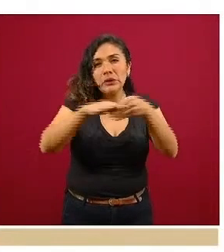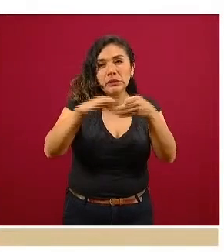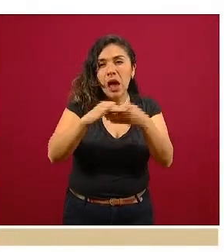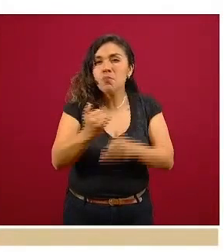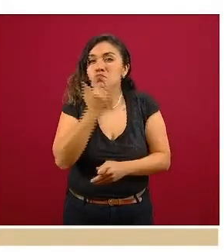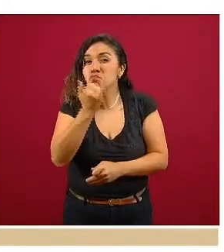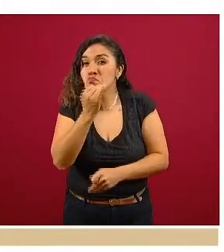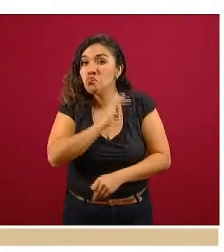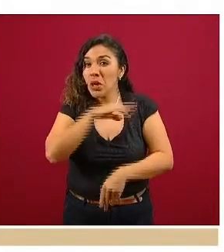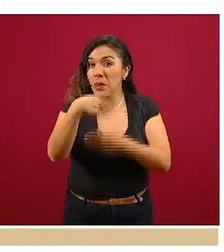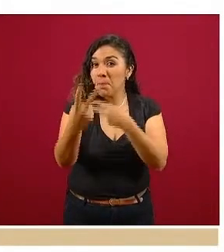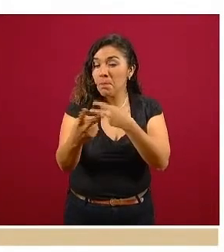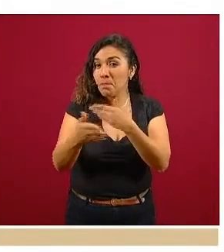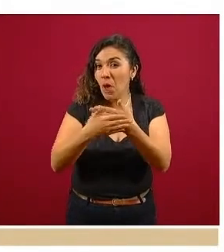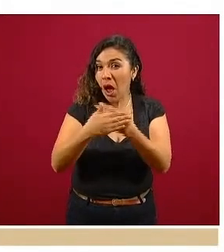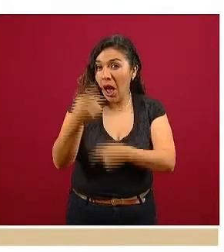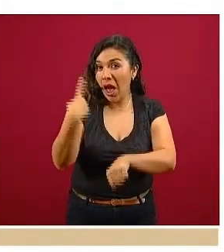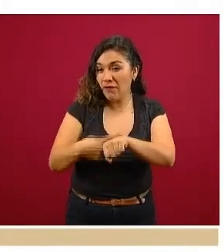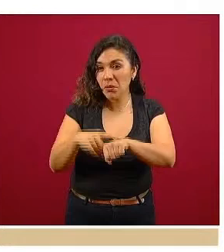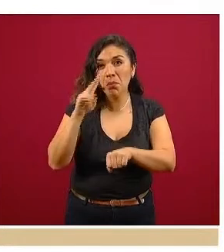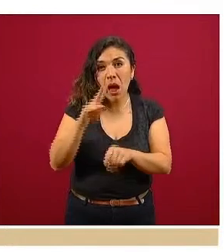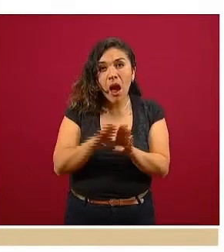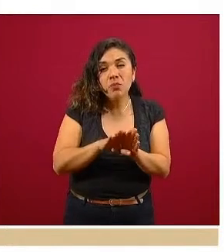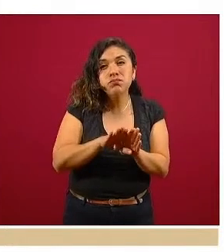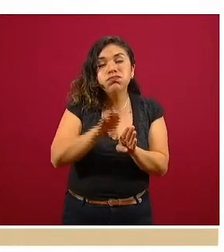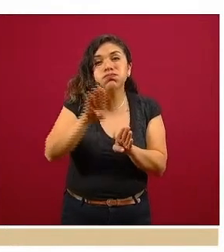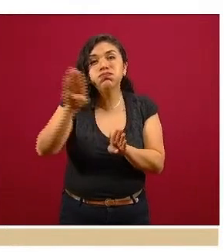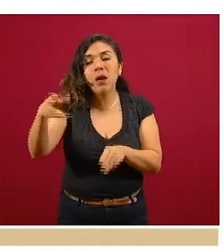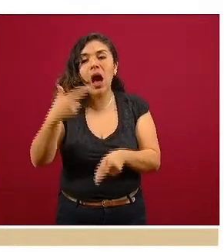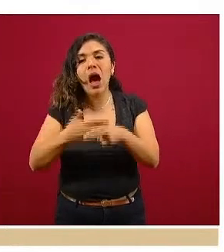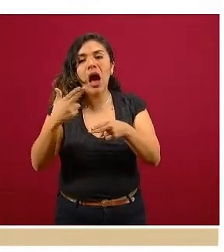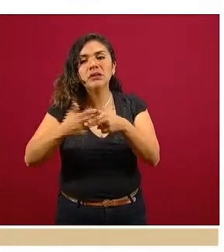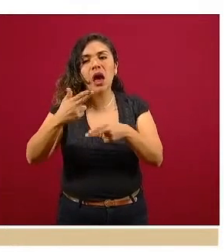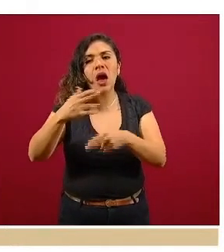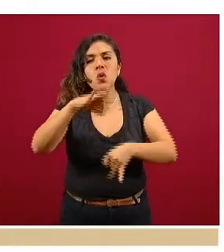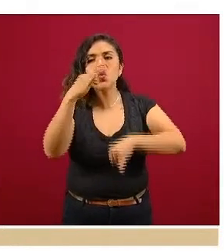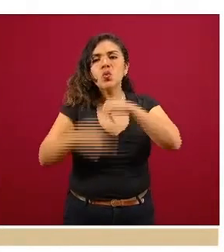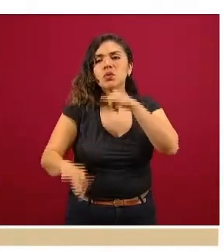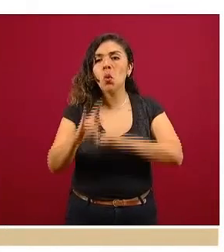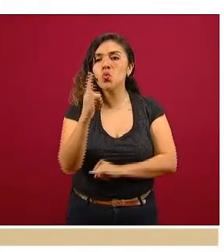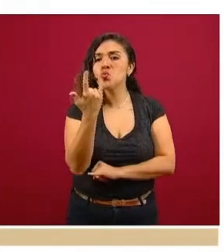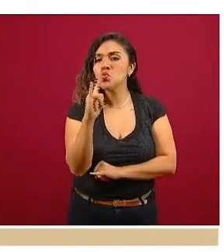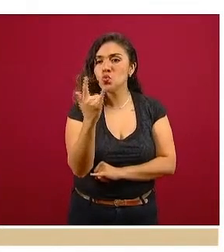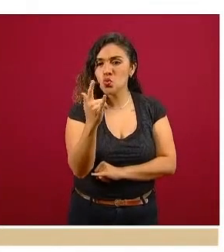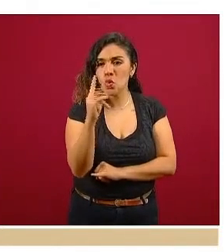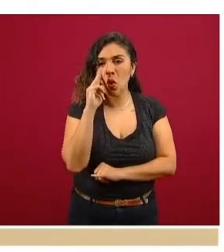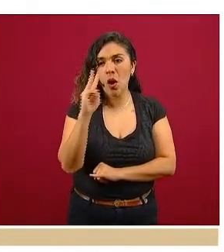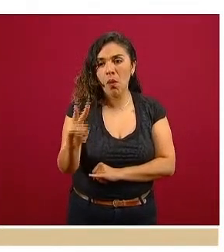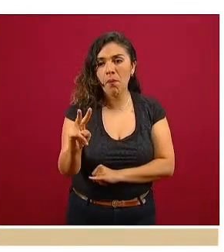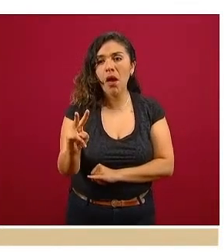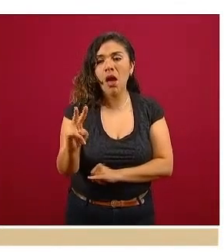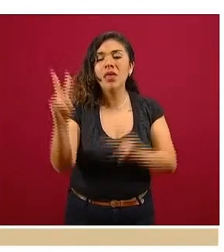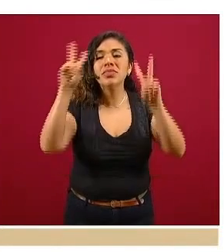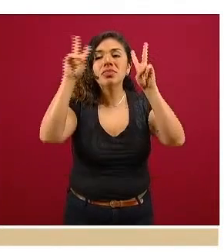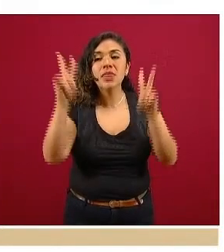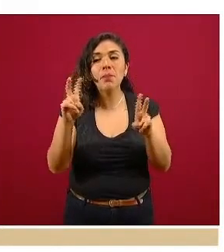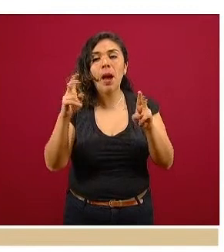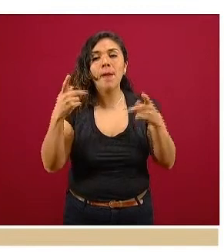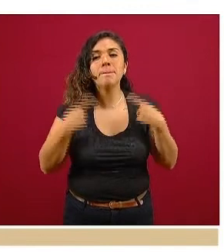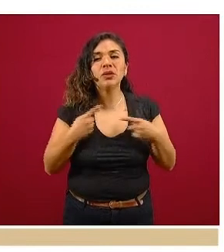estimados, este crecimiento que hubo continuo hasta finalizar prácticamente el mes de julio, en el tema de